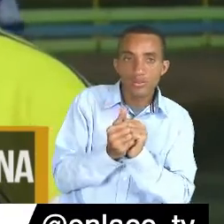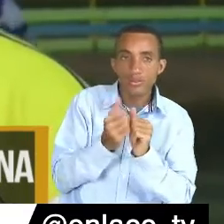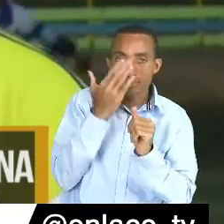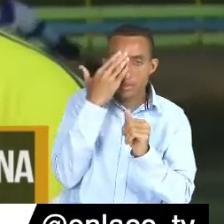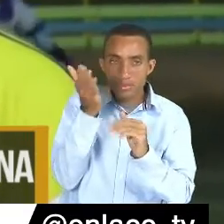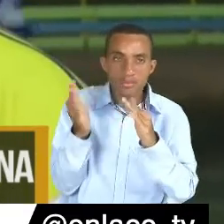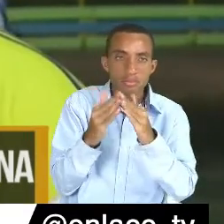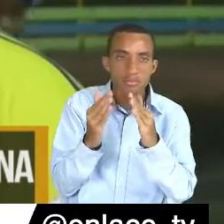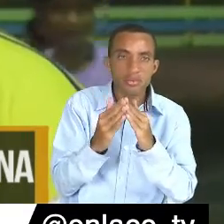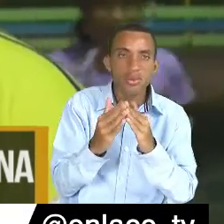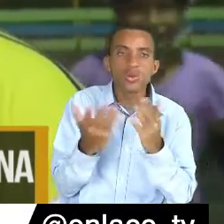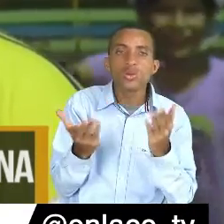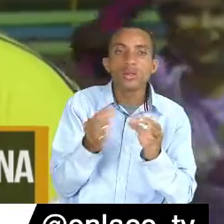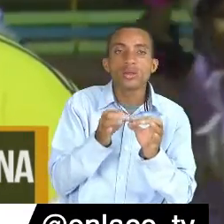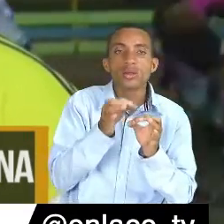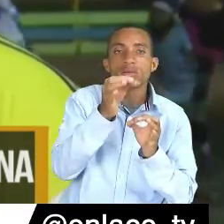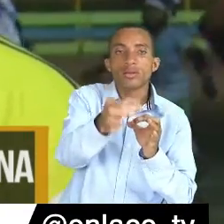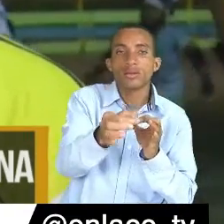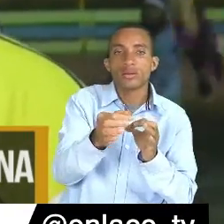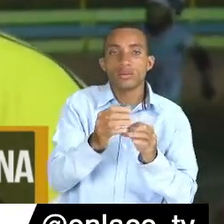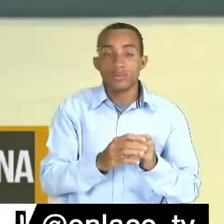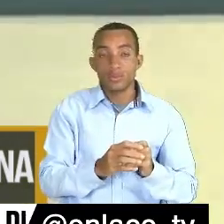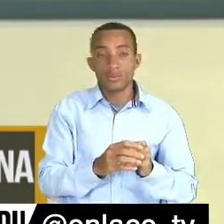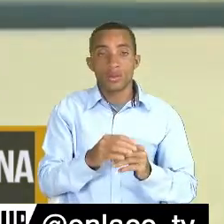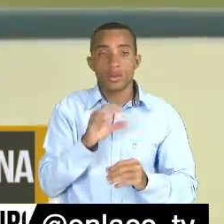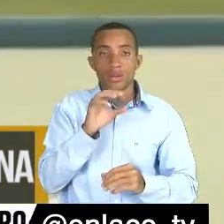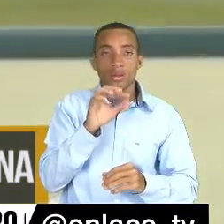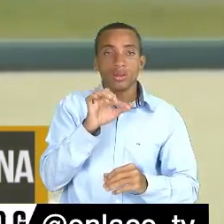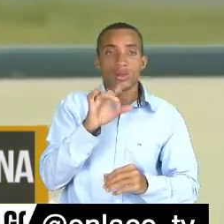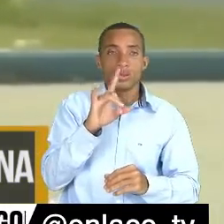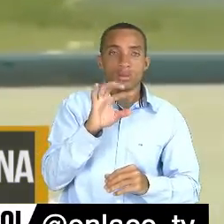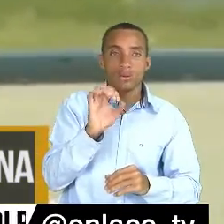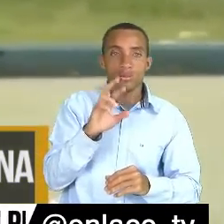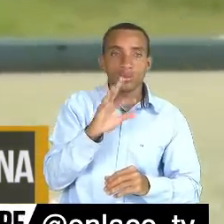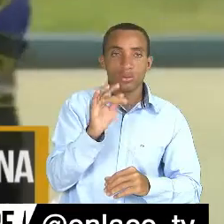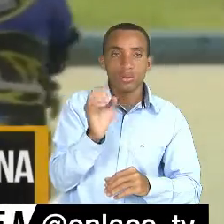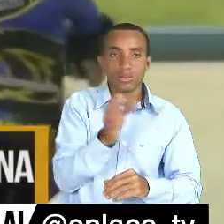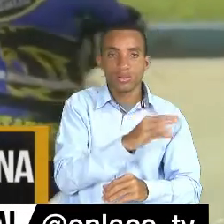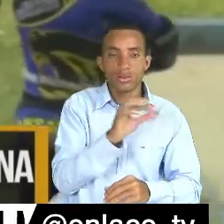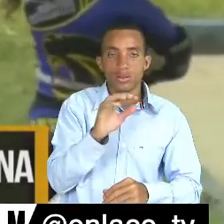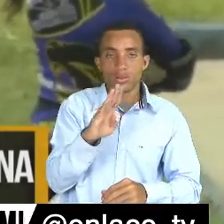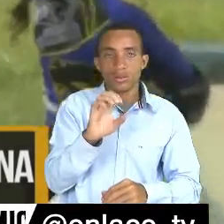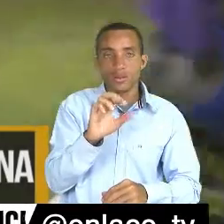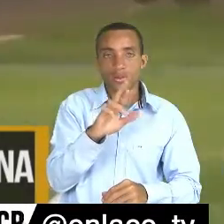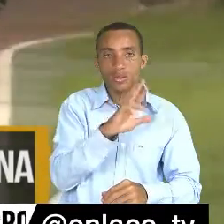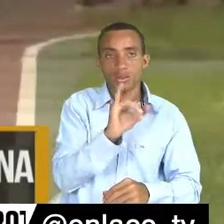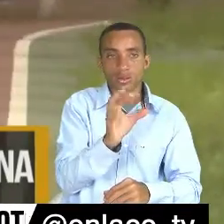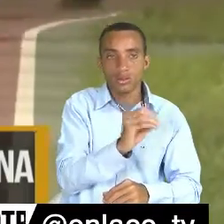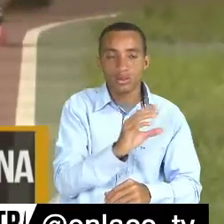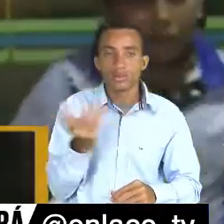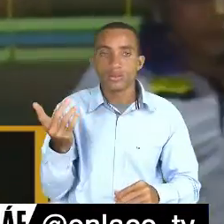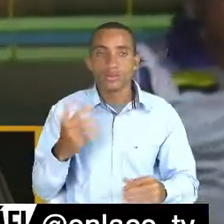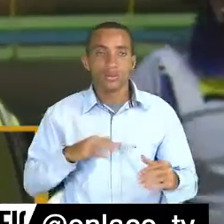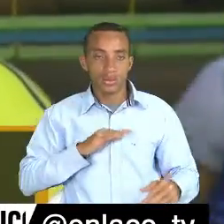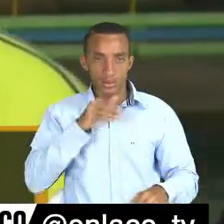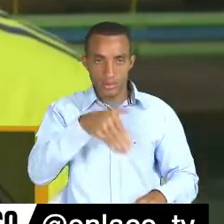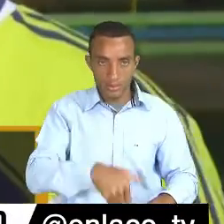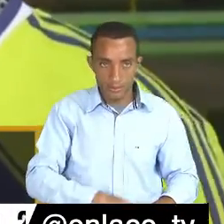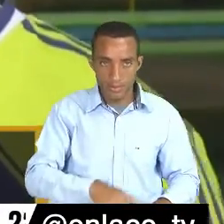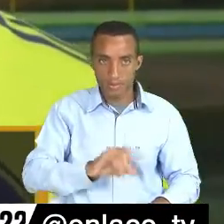el municipio de Puerto del Río, Cimitarra y Puerto Boyacá. A esta fiesta sobre ruedas también asistirán delegaciones de regiones cercanas. Nosotros